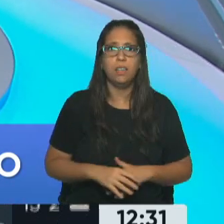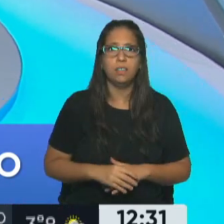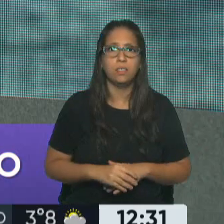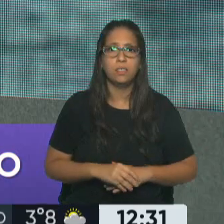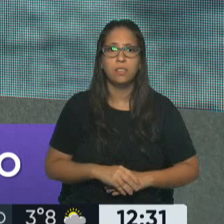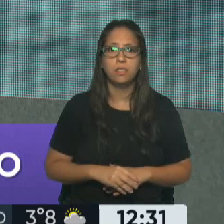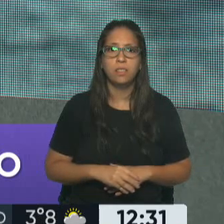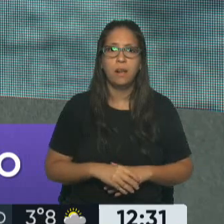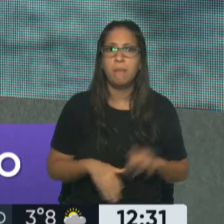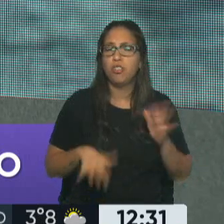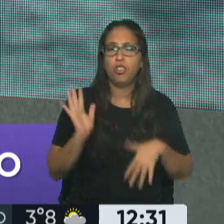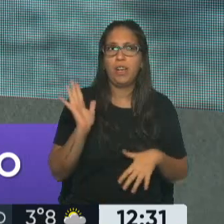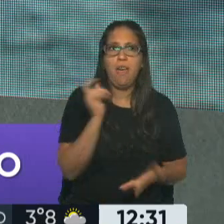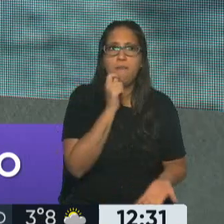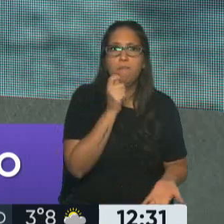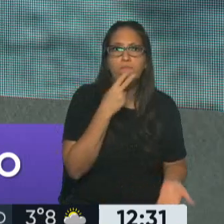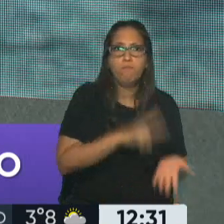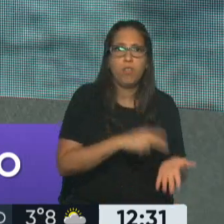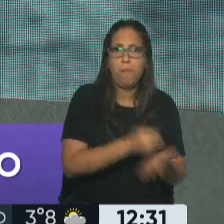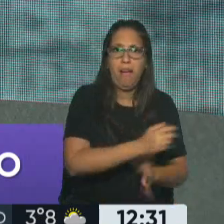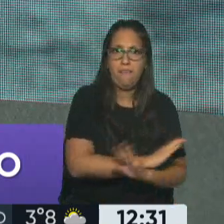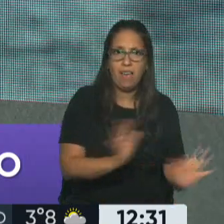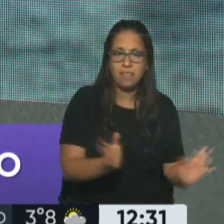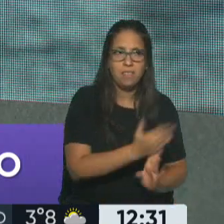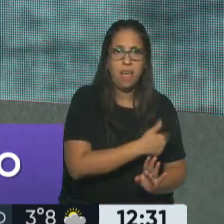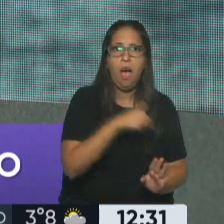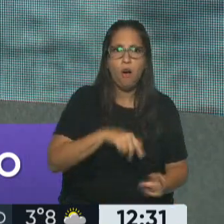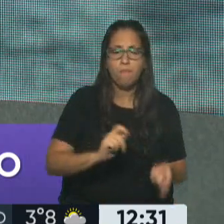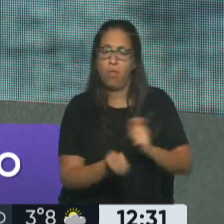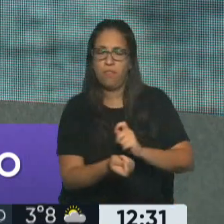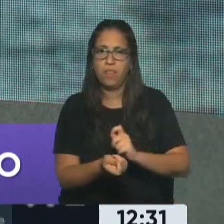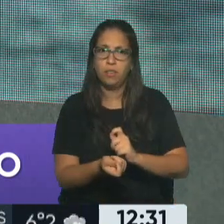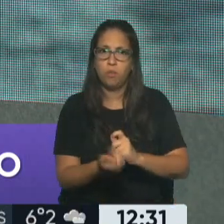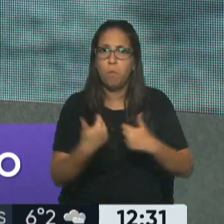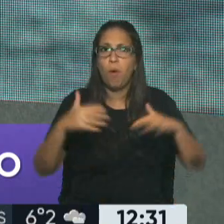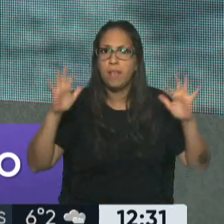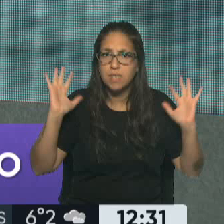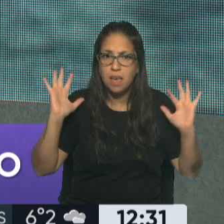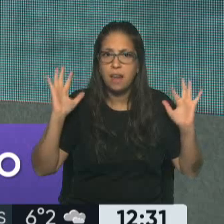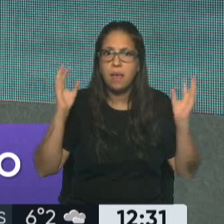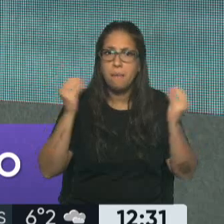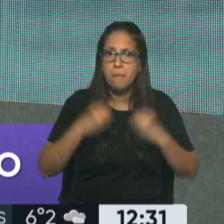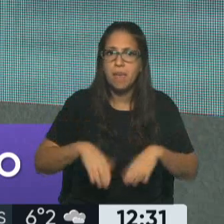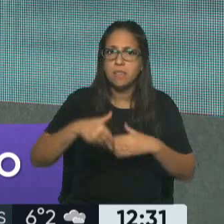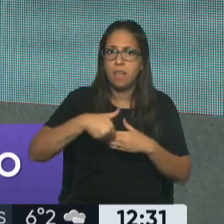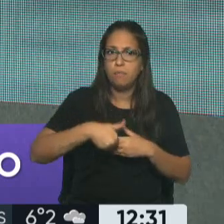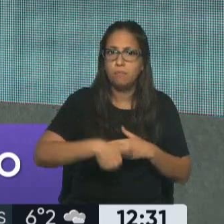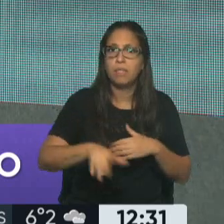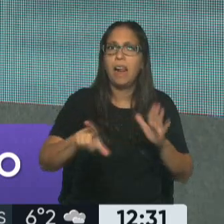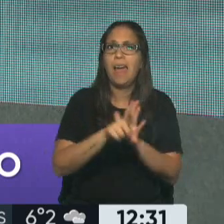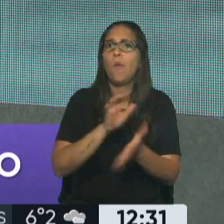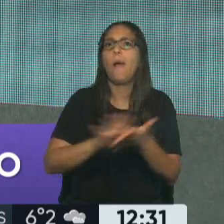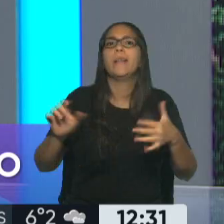mayoría dejó de pagar el impuesto a las ganancias, hay modificaciones, se empieza a pagar, aprobada la nueva